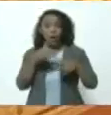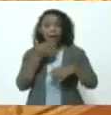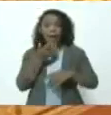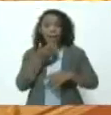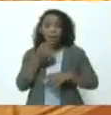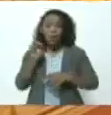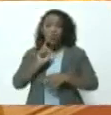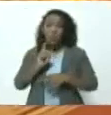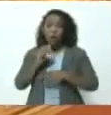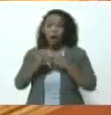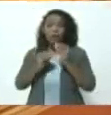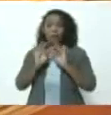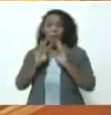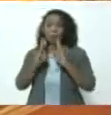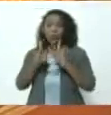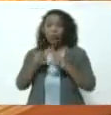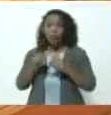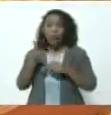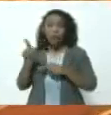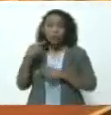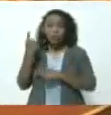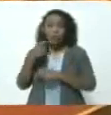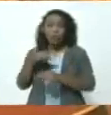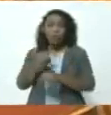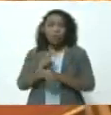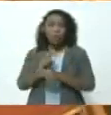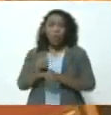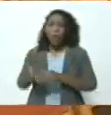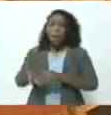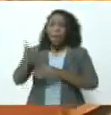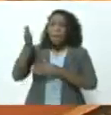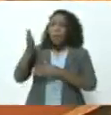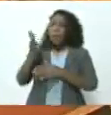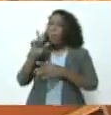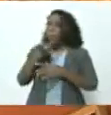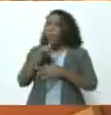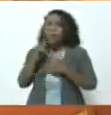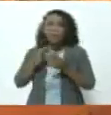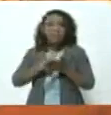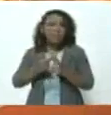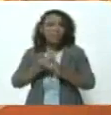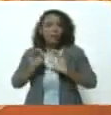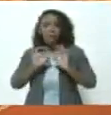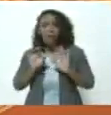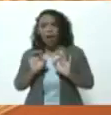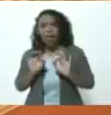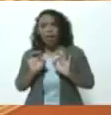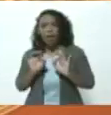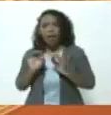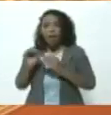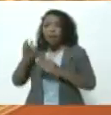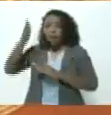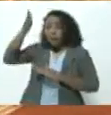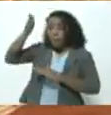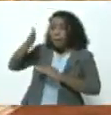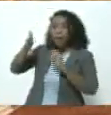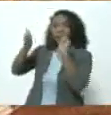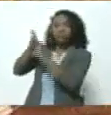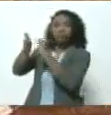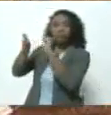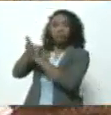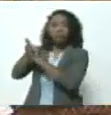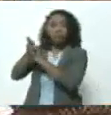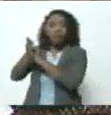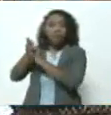uno no les echa el cuento, son solo paredes vacías. Las paredes, si tú las llenas de